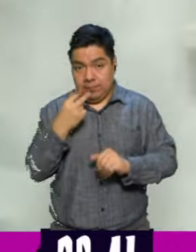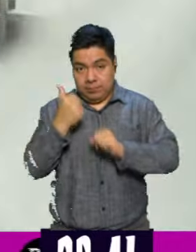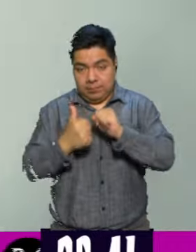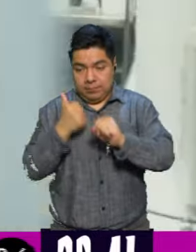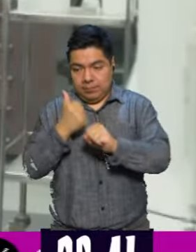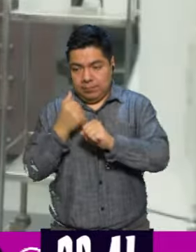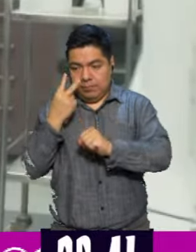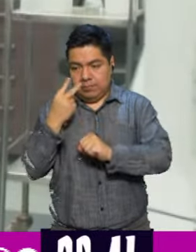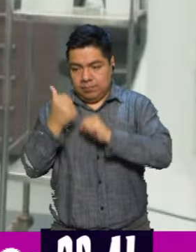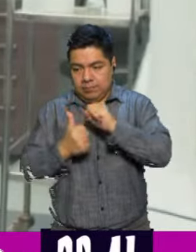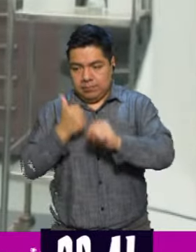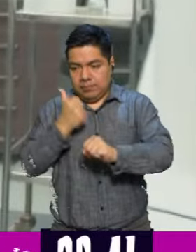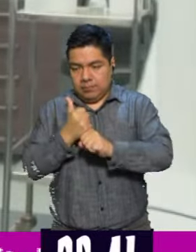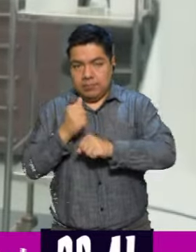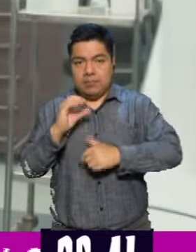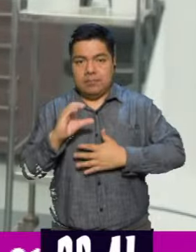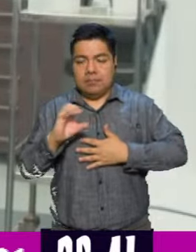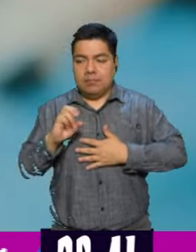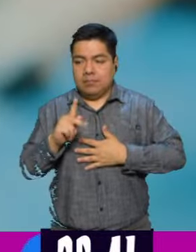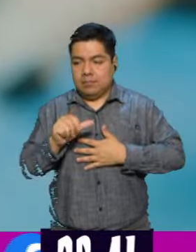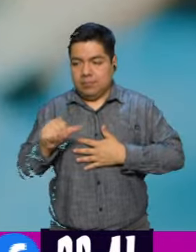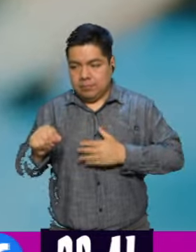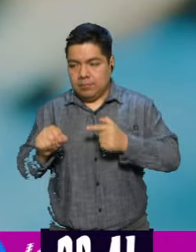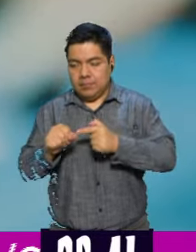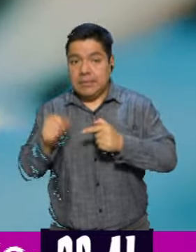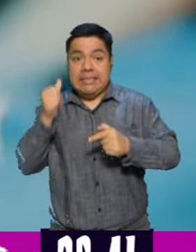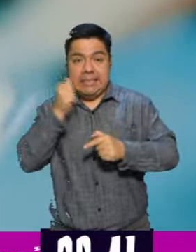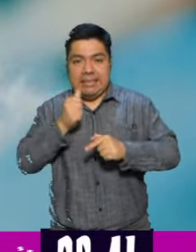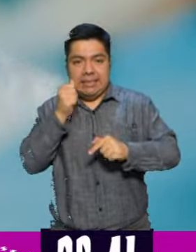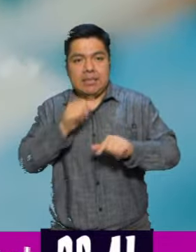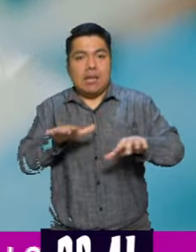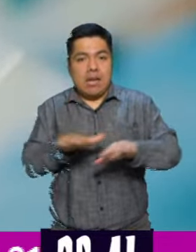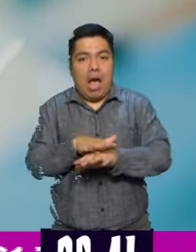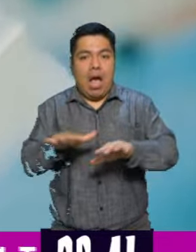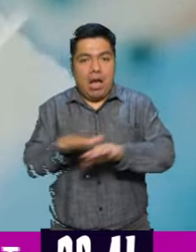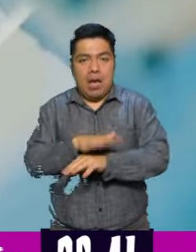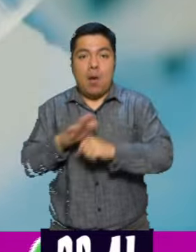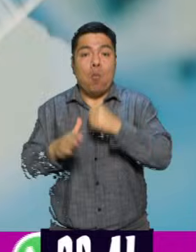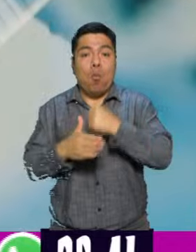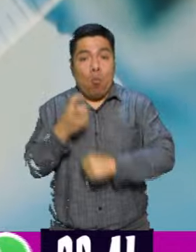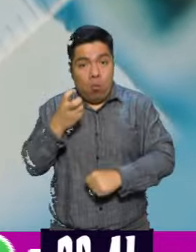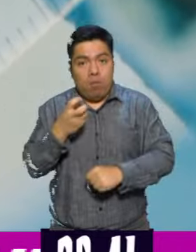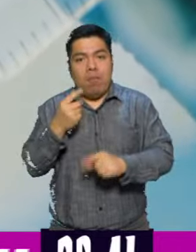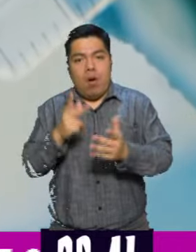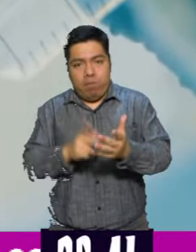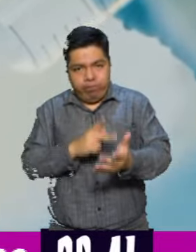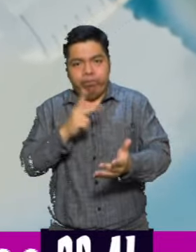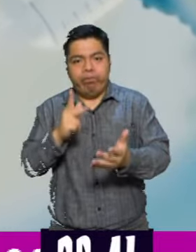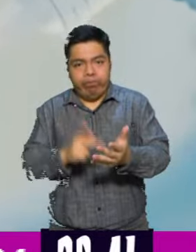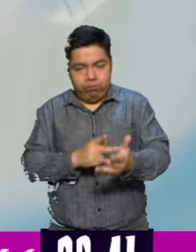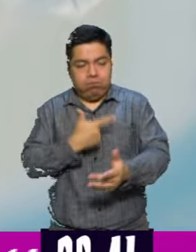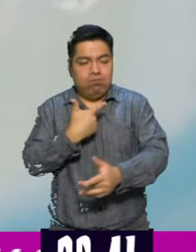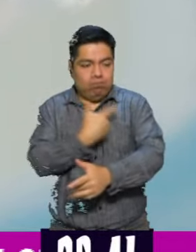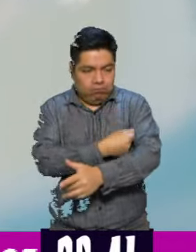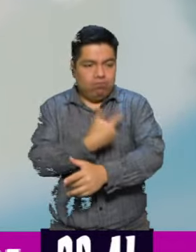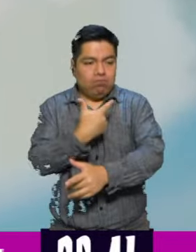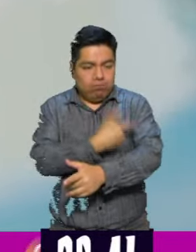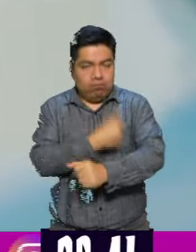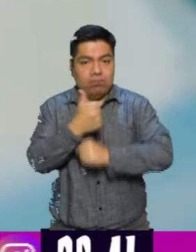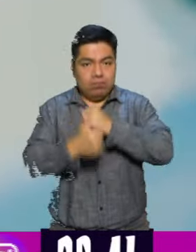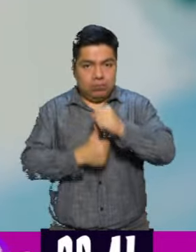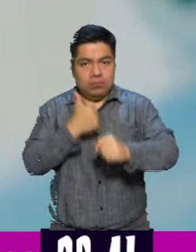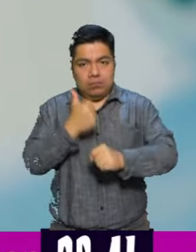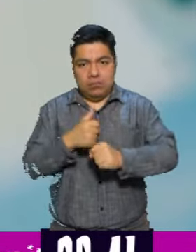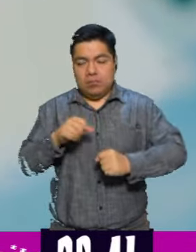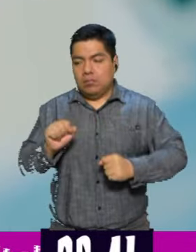se renuevan las cepas, ya son otras. Entonces, por eso hay que estar vacunándose prácticamente cada año. En el caso del sarampión